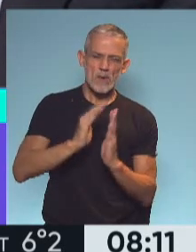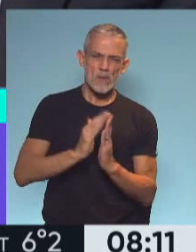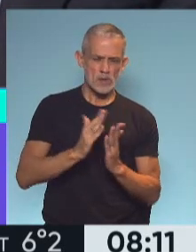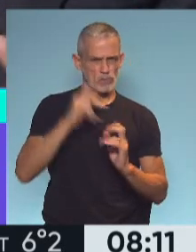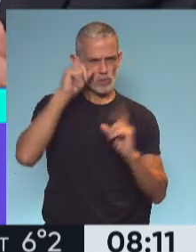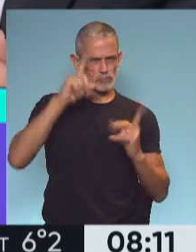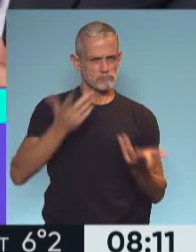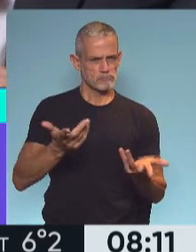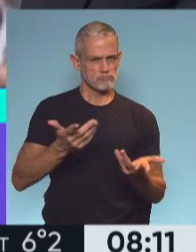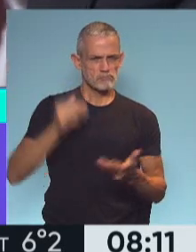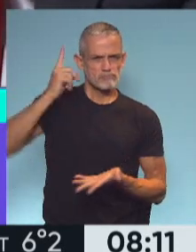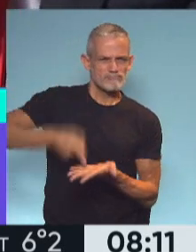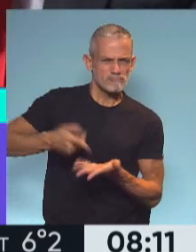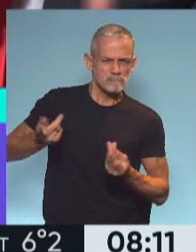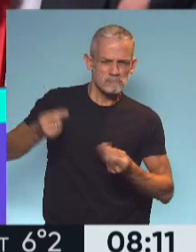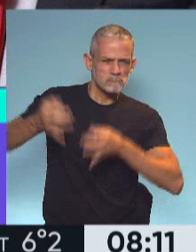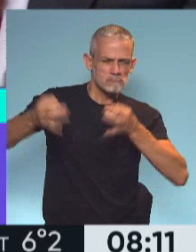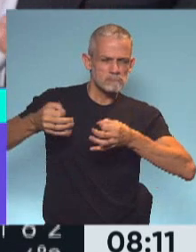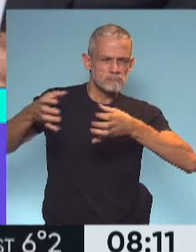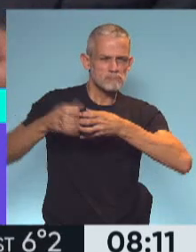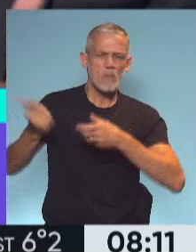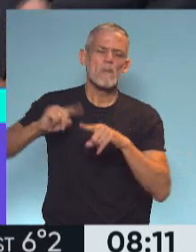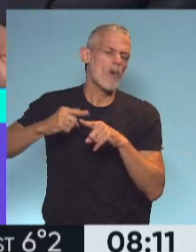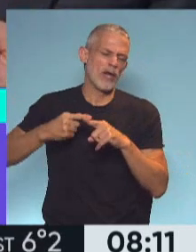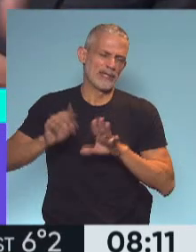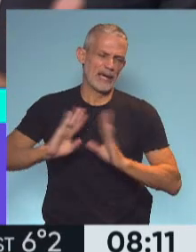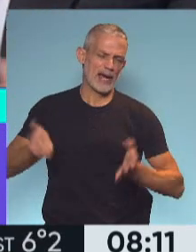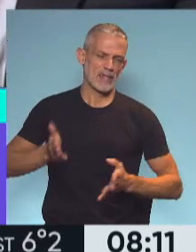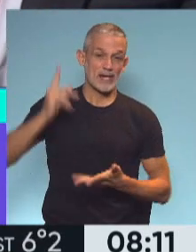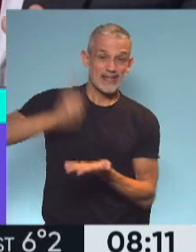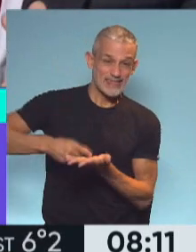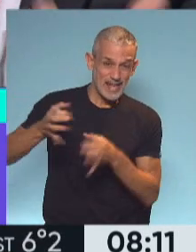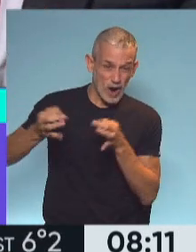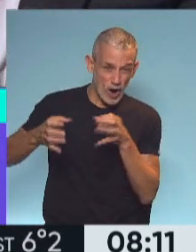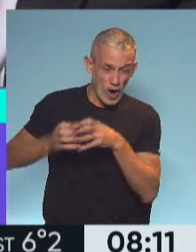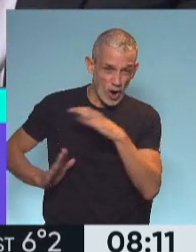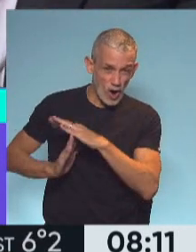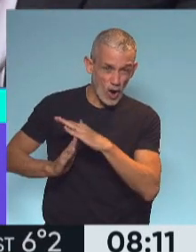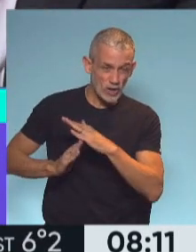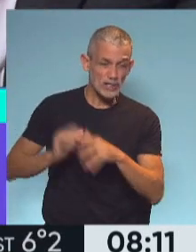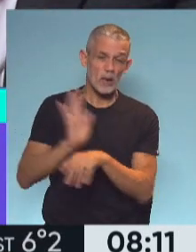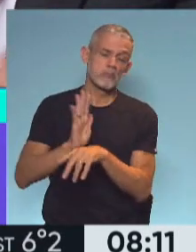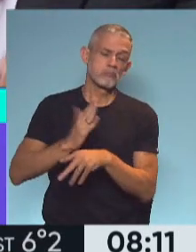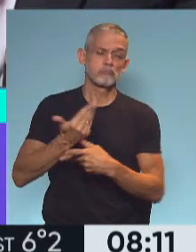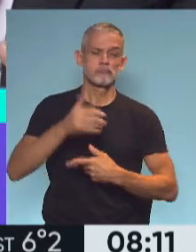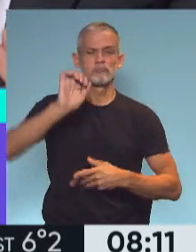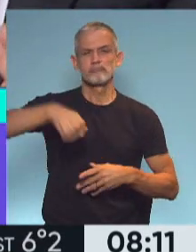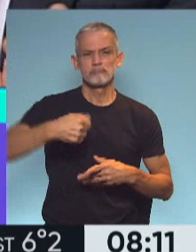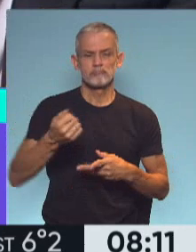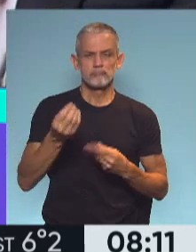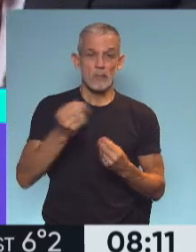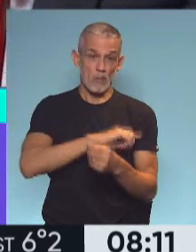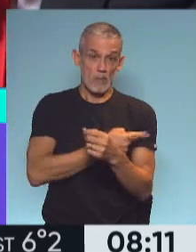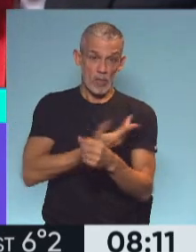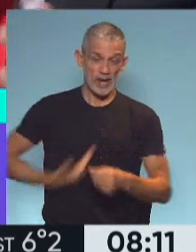atención? Es un fallo que solamente puede leerse en clave política, es un fallo que desconoce las facultades que tiene el